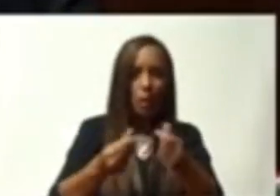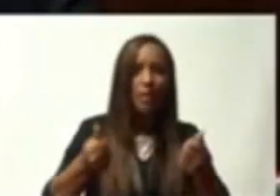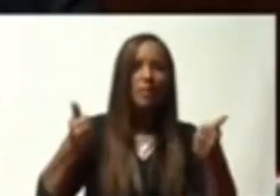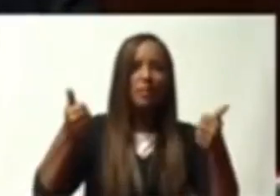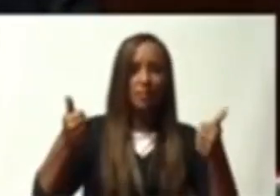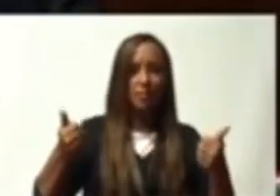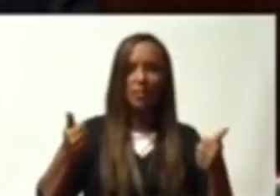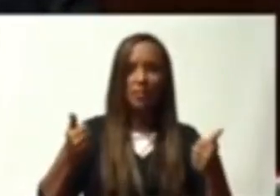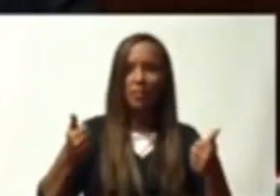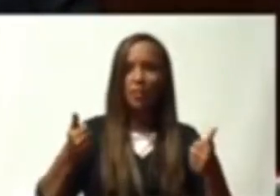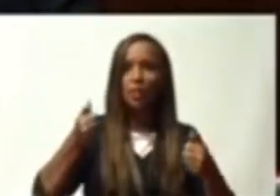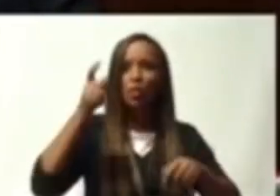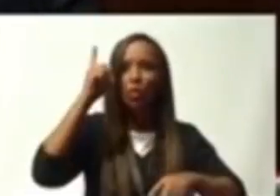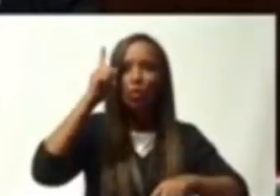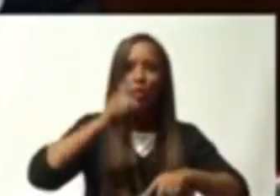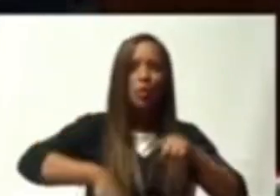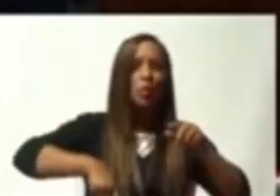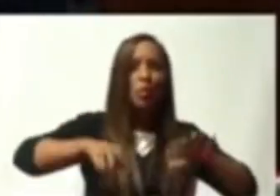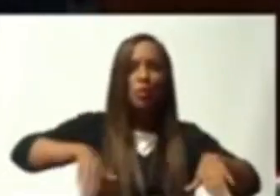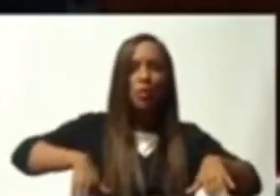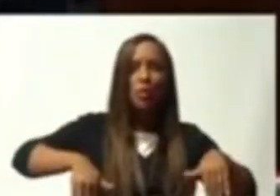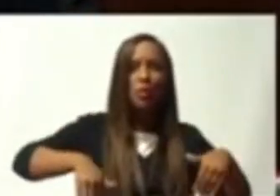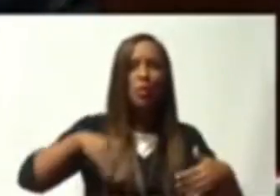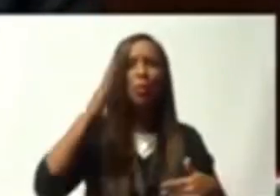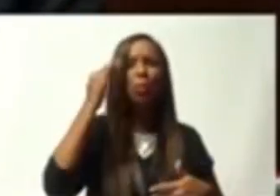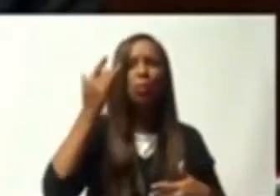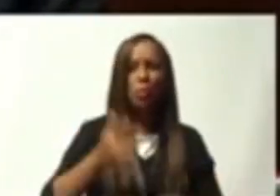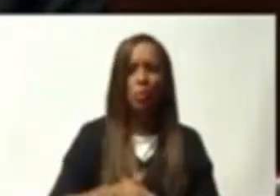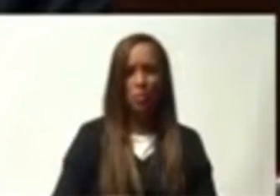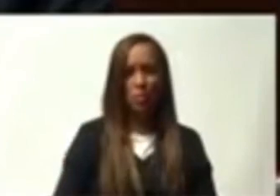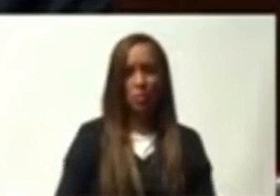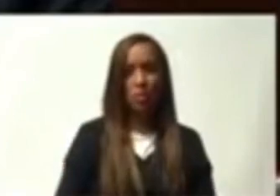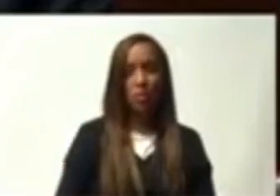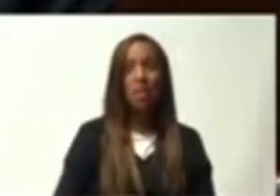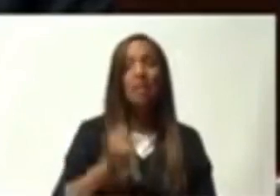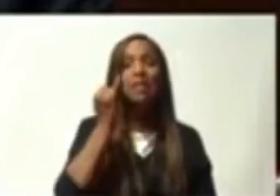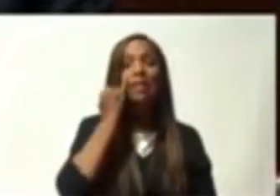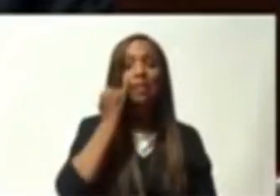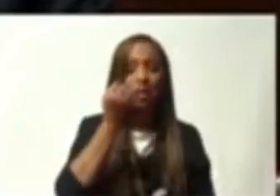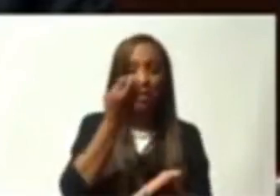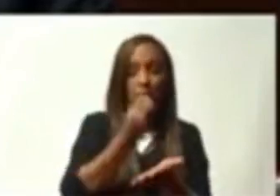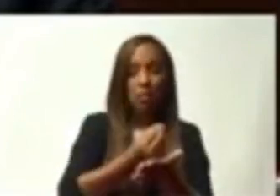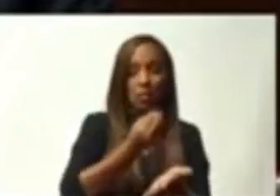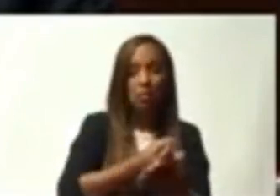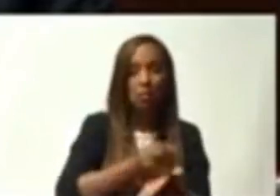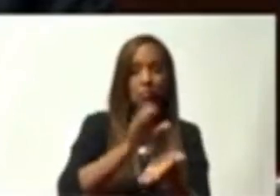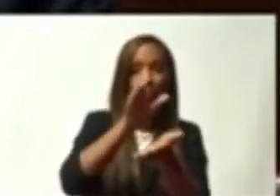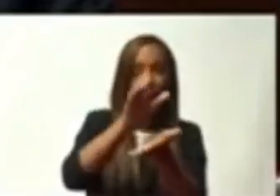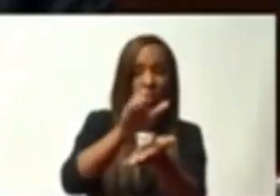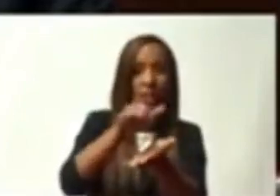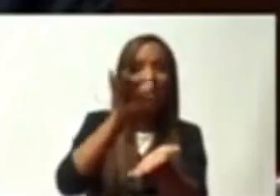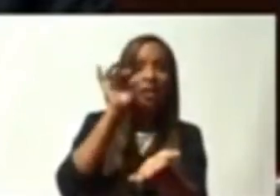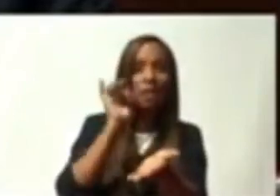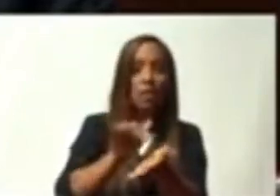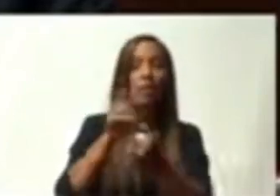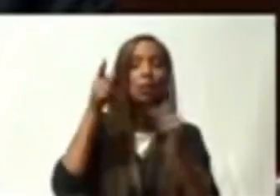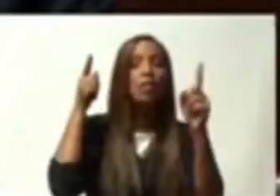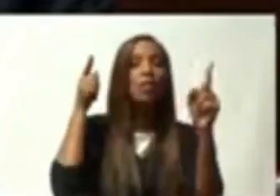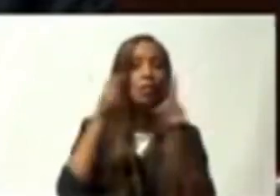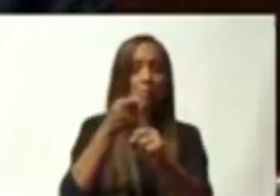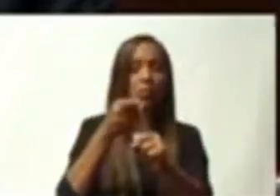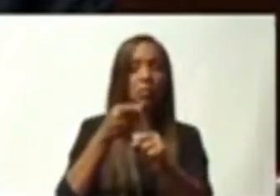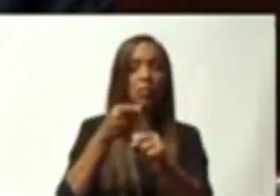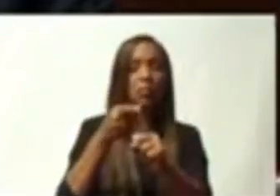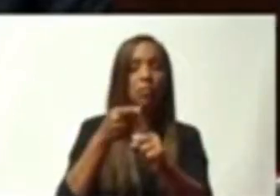fueron aprobados para garantizar y mejorar el tema del transporte? Pero además, este